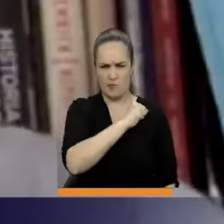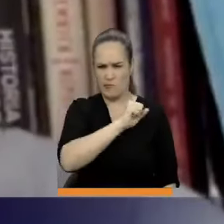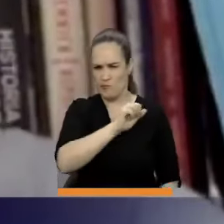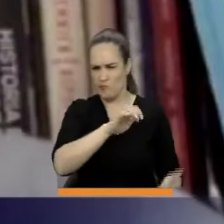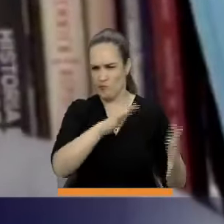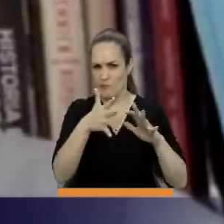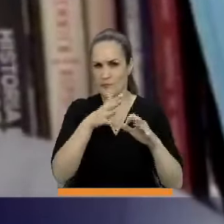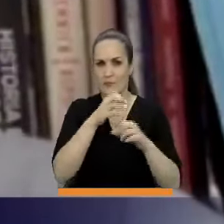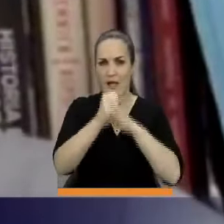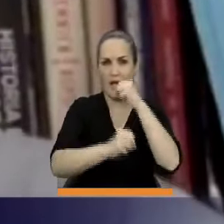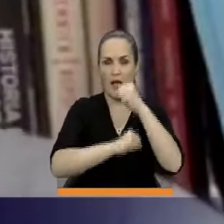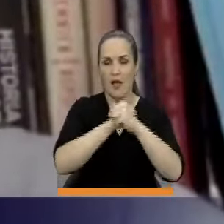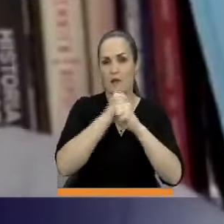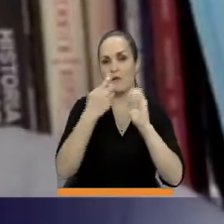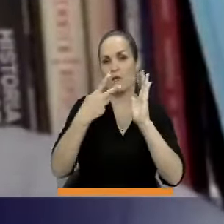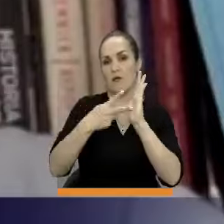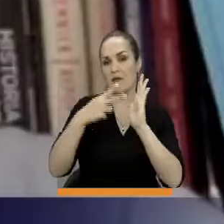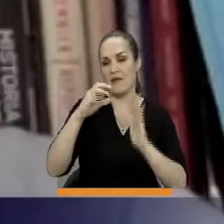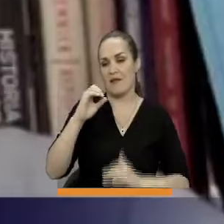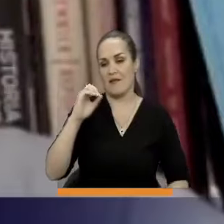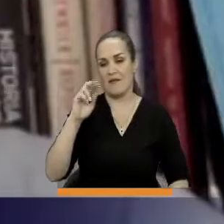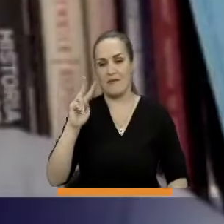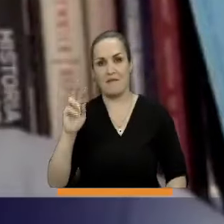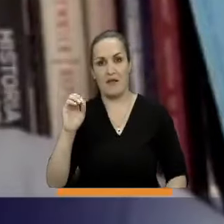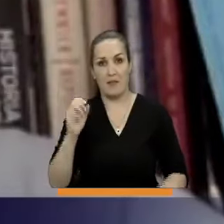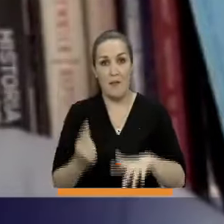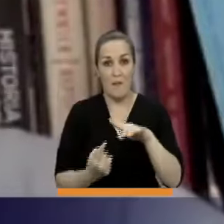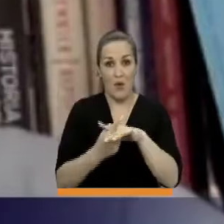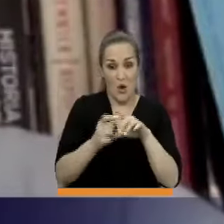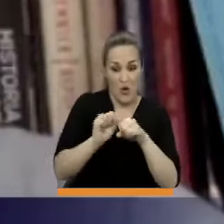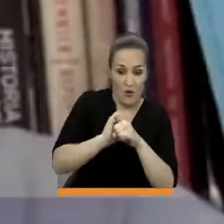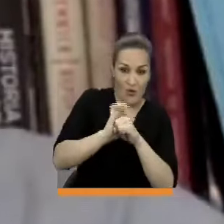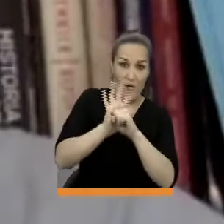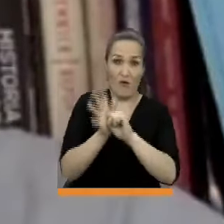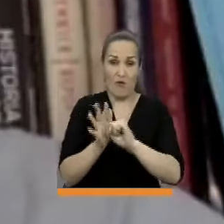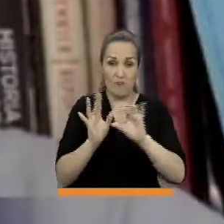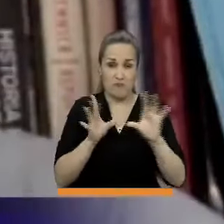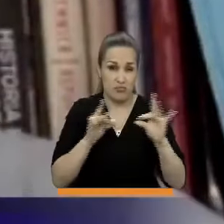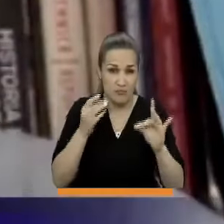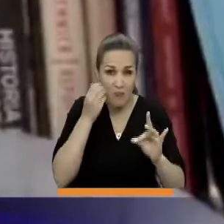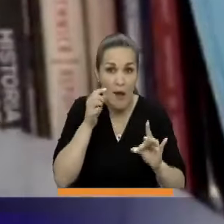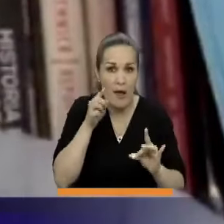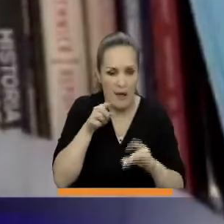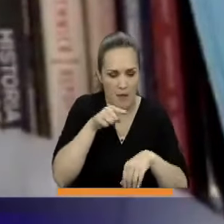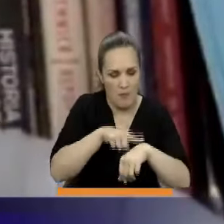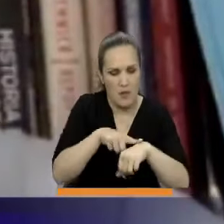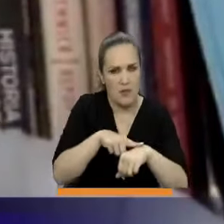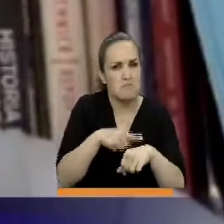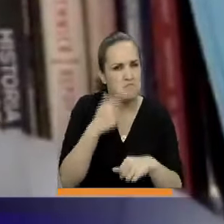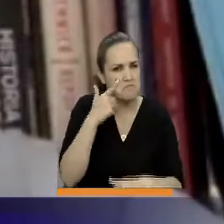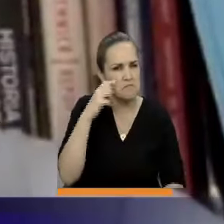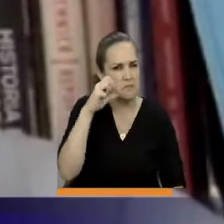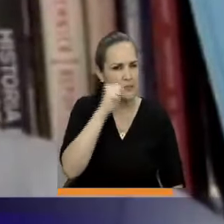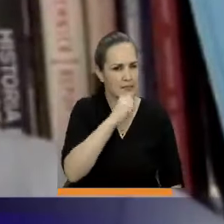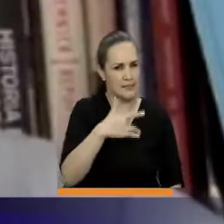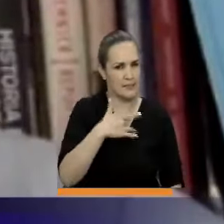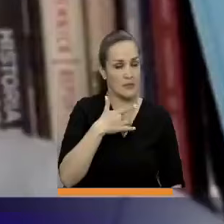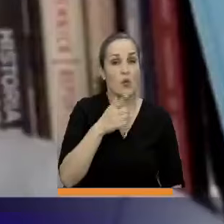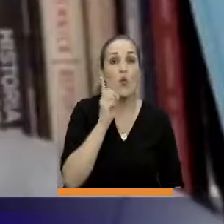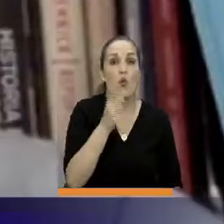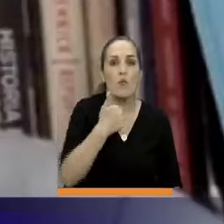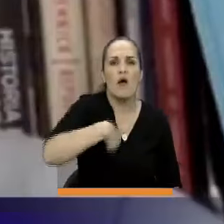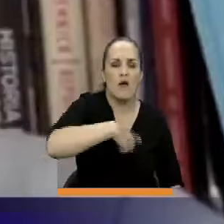de la pandemia, en 2020, ya habían indicios de estas intervenciones, porque justo estábamos trabajando en